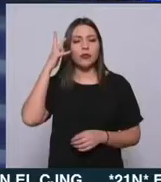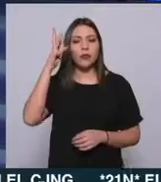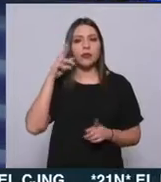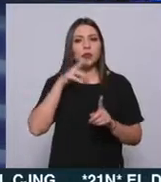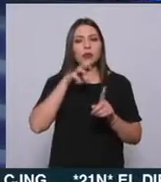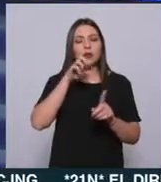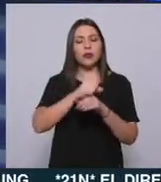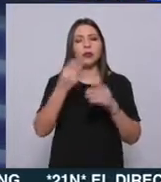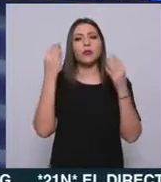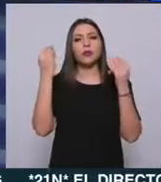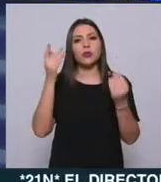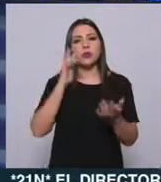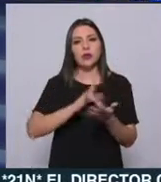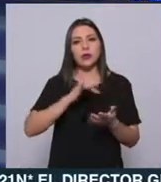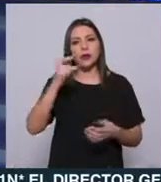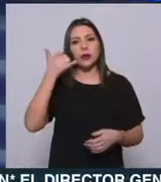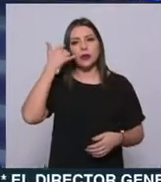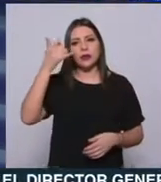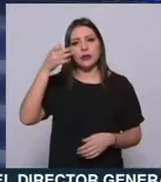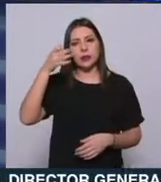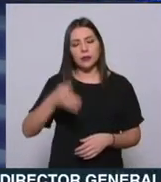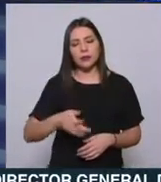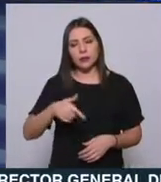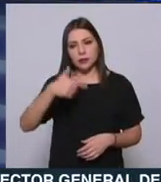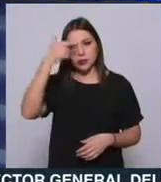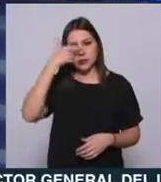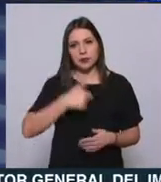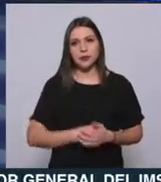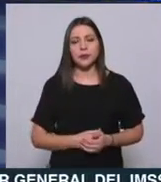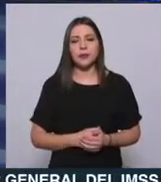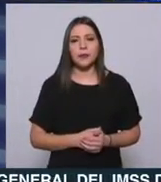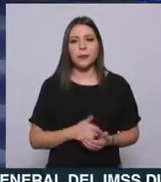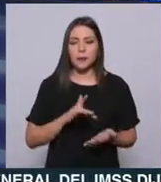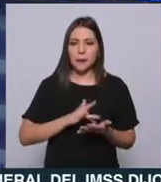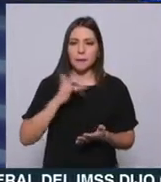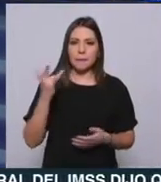administración. Muchísimas gracias por tomarnos la llamada esta noche. Muchas gracias. Hasta luego.